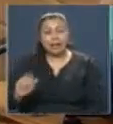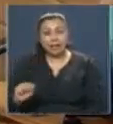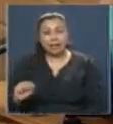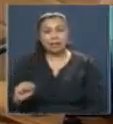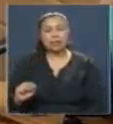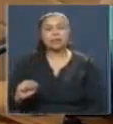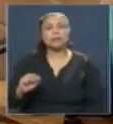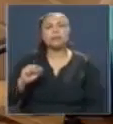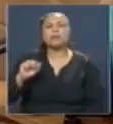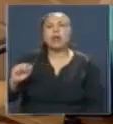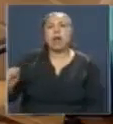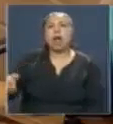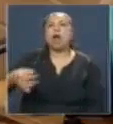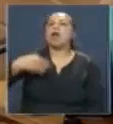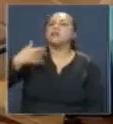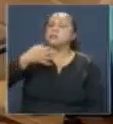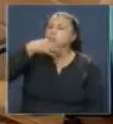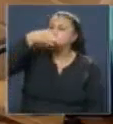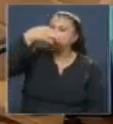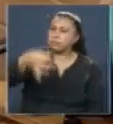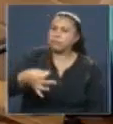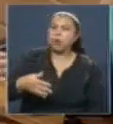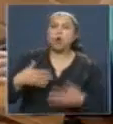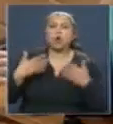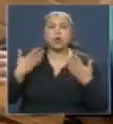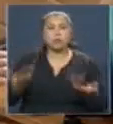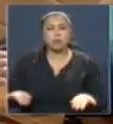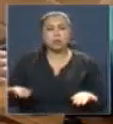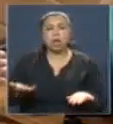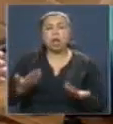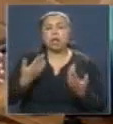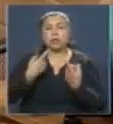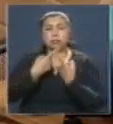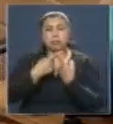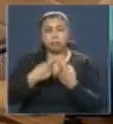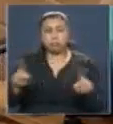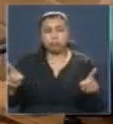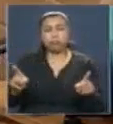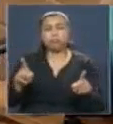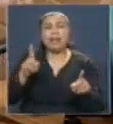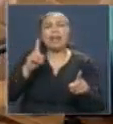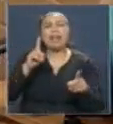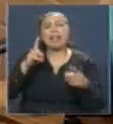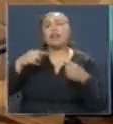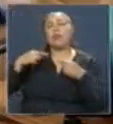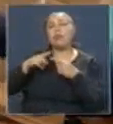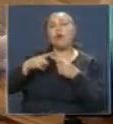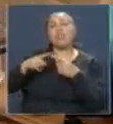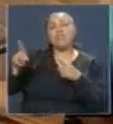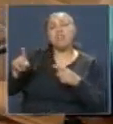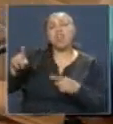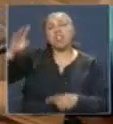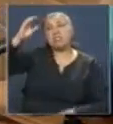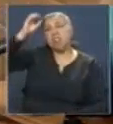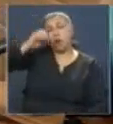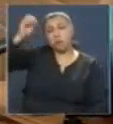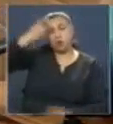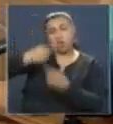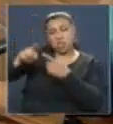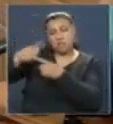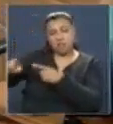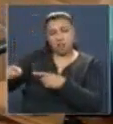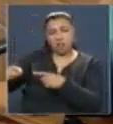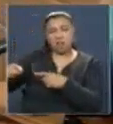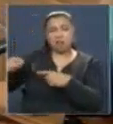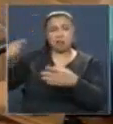había advertido lo que iba a pasar, y con todas las diferencias que podemos tener con Paulo Longueira por sus ideas, por su trayectoria,